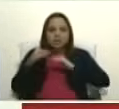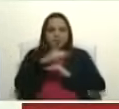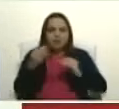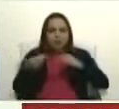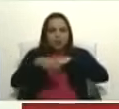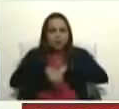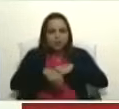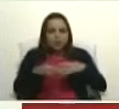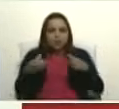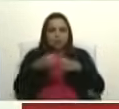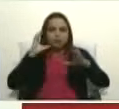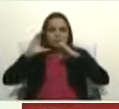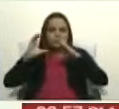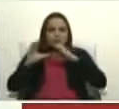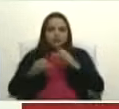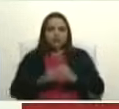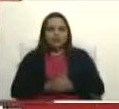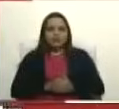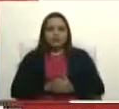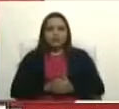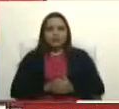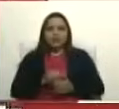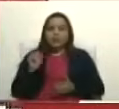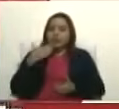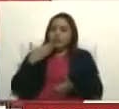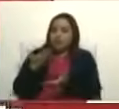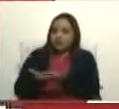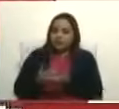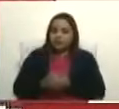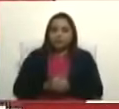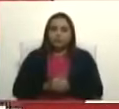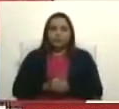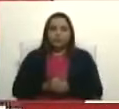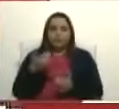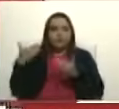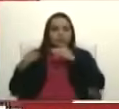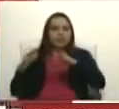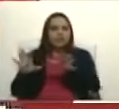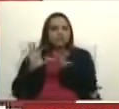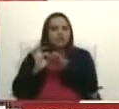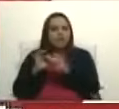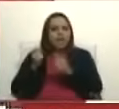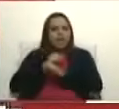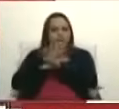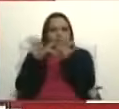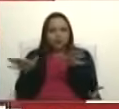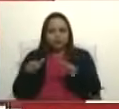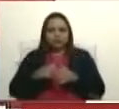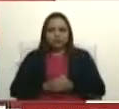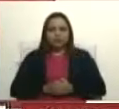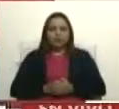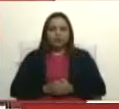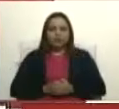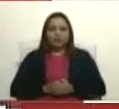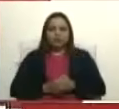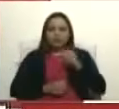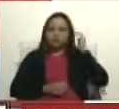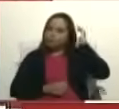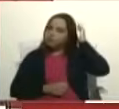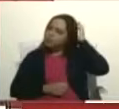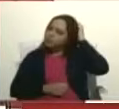conspiraciones mediáticas? Gracias, Melan. Bueno, el mensaje de la unidad es contundente.